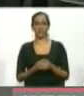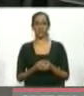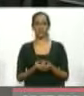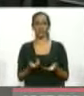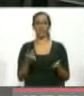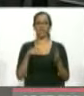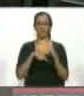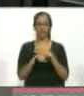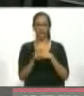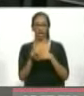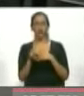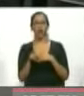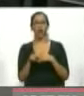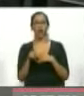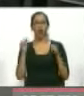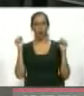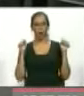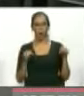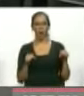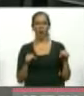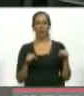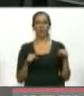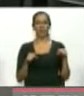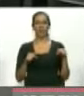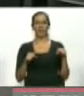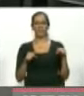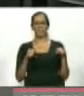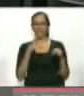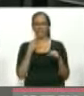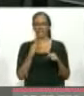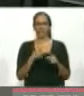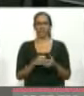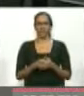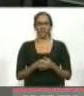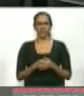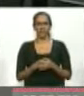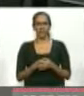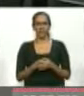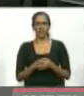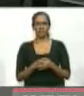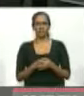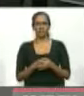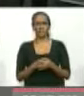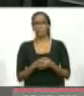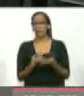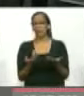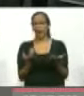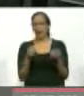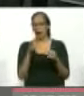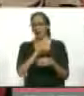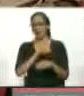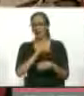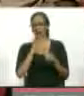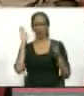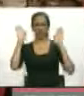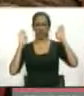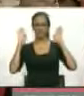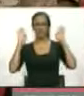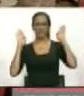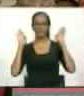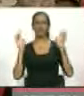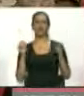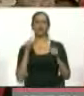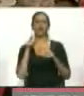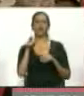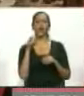salió hoy cabe diciendo que el comité de postulaciones lo había nombrado su asamblea